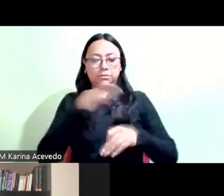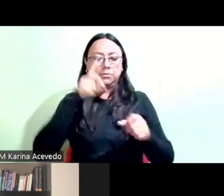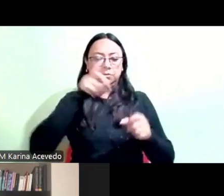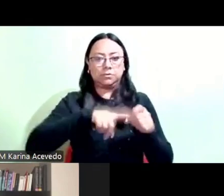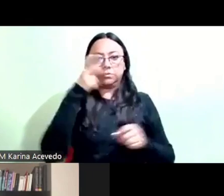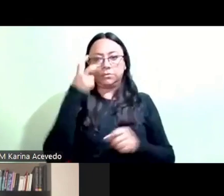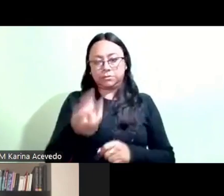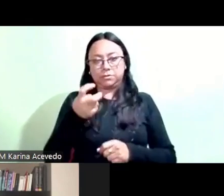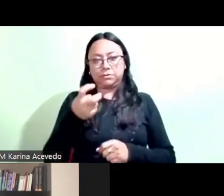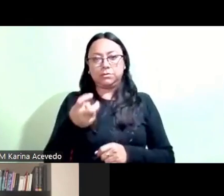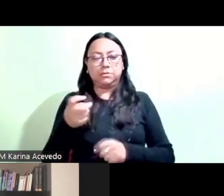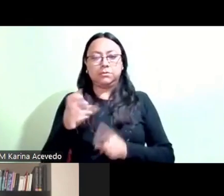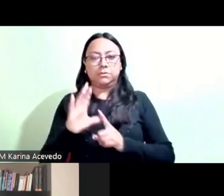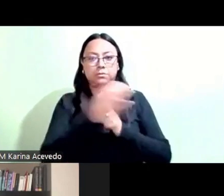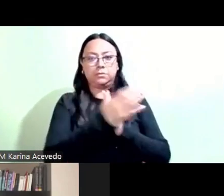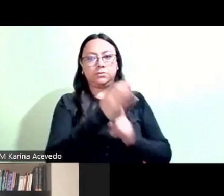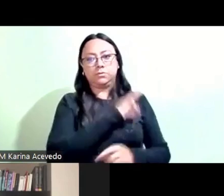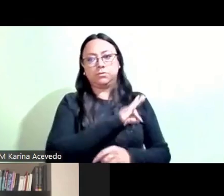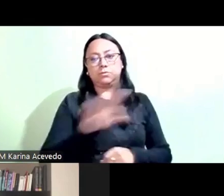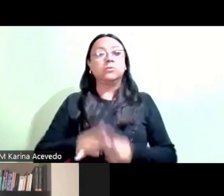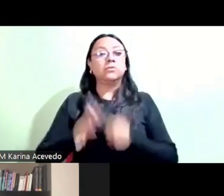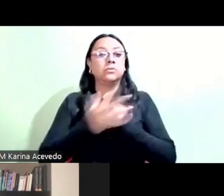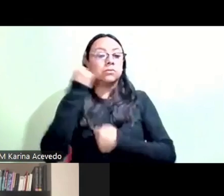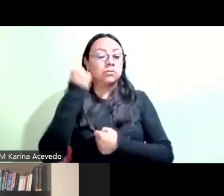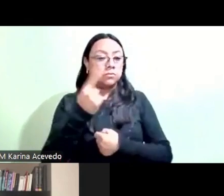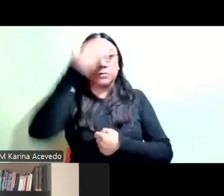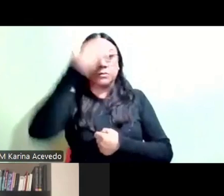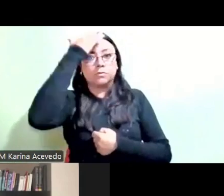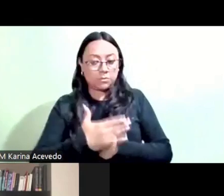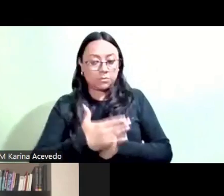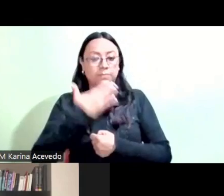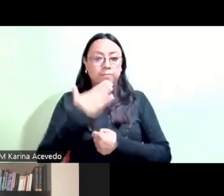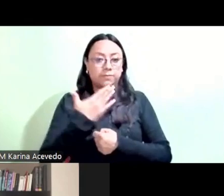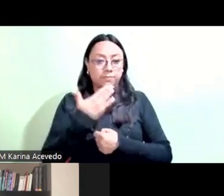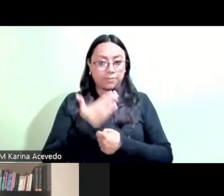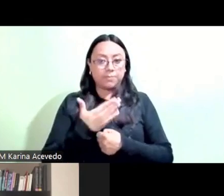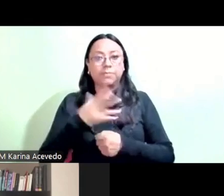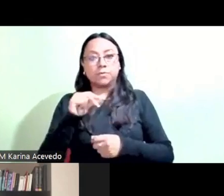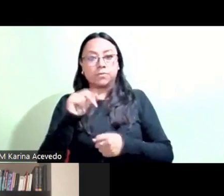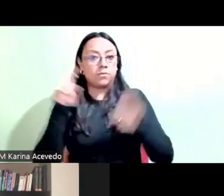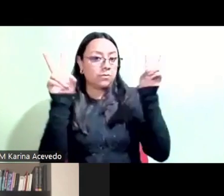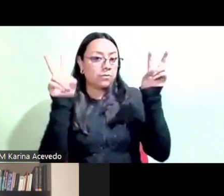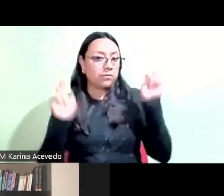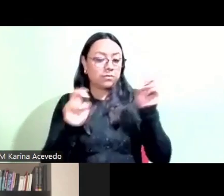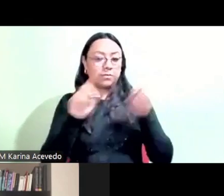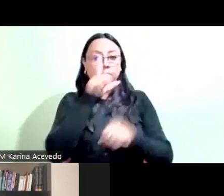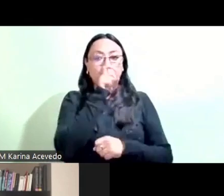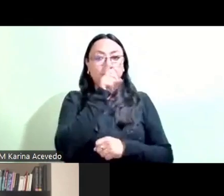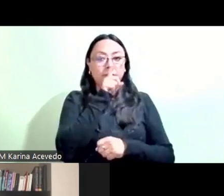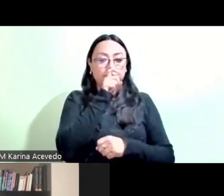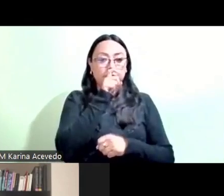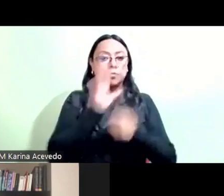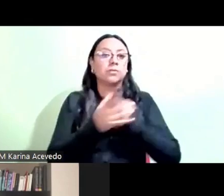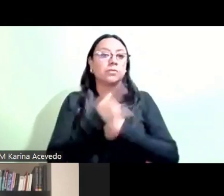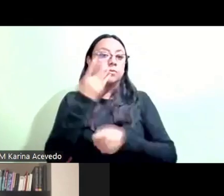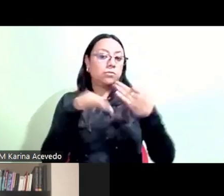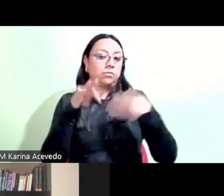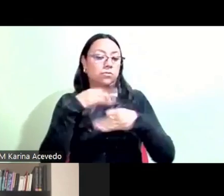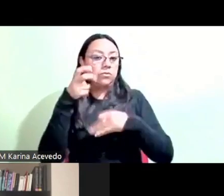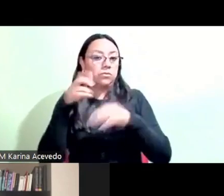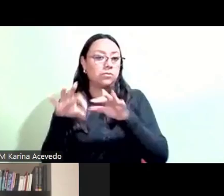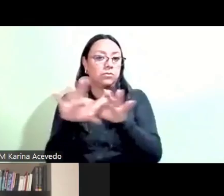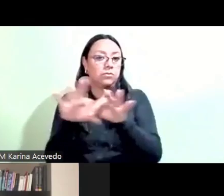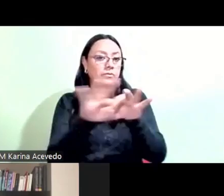La factibilidad hídrica es una de las opiniones que son importantes porque son vinculantes.